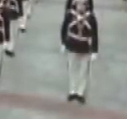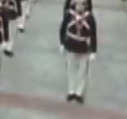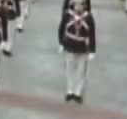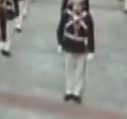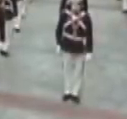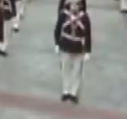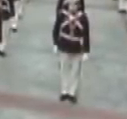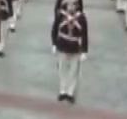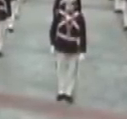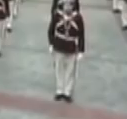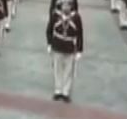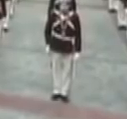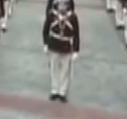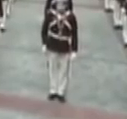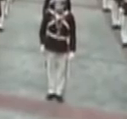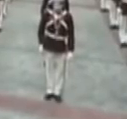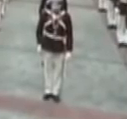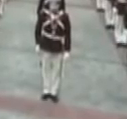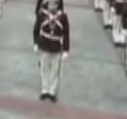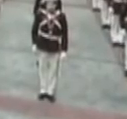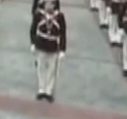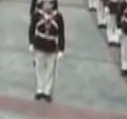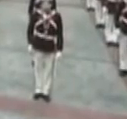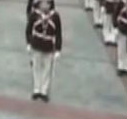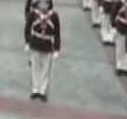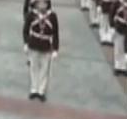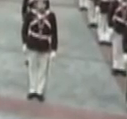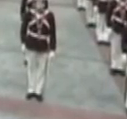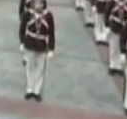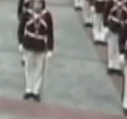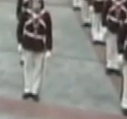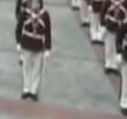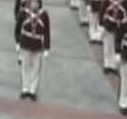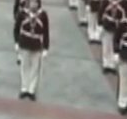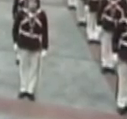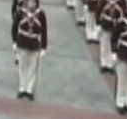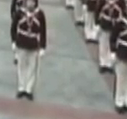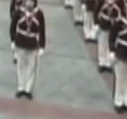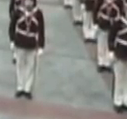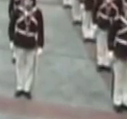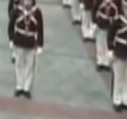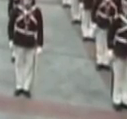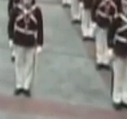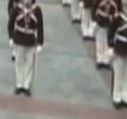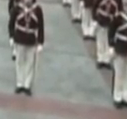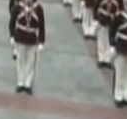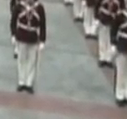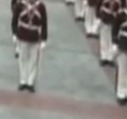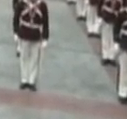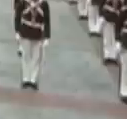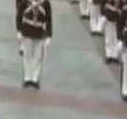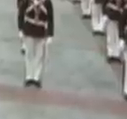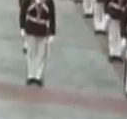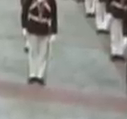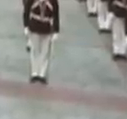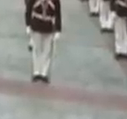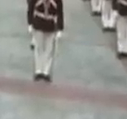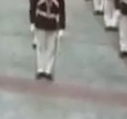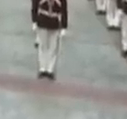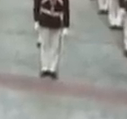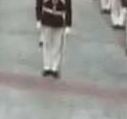adores al ciudadano nicolás maduro moros presidente constitucional de la república bolivariana de venezuela